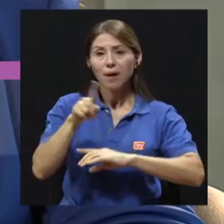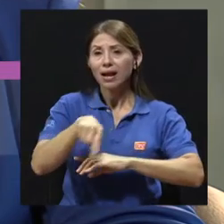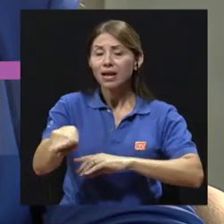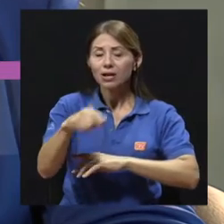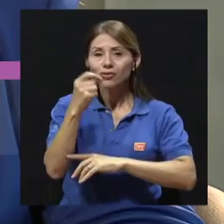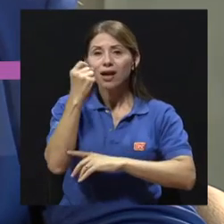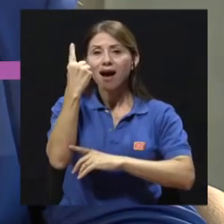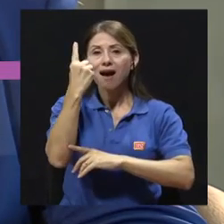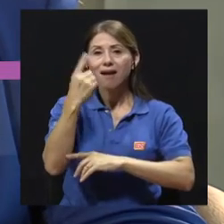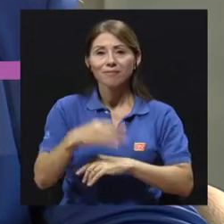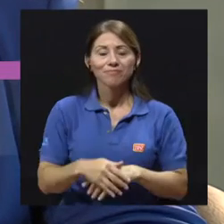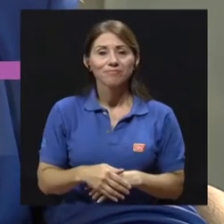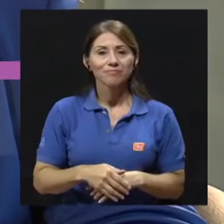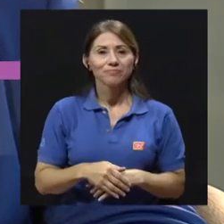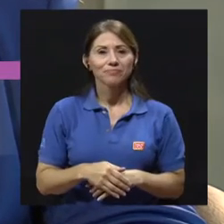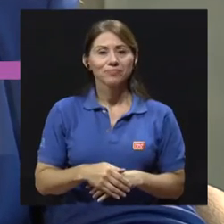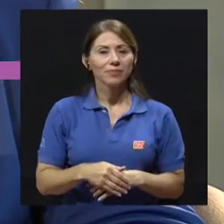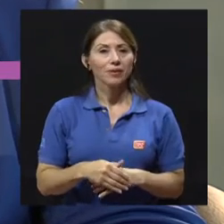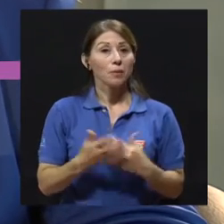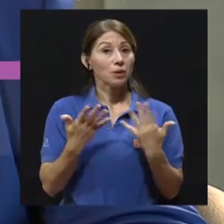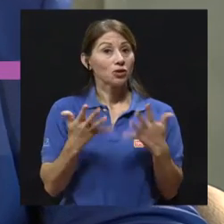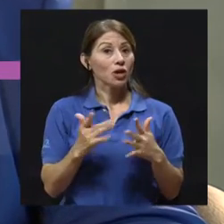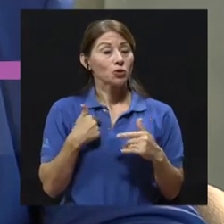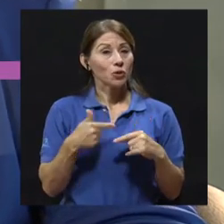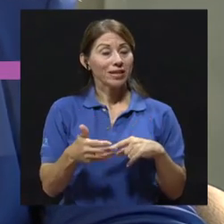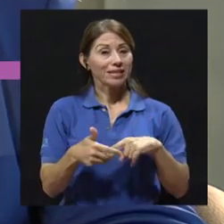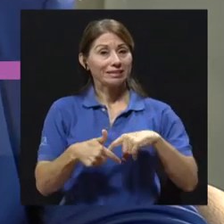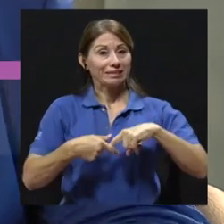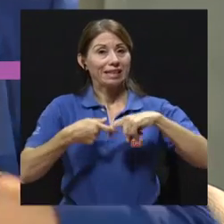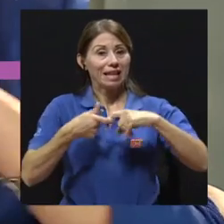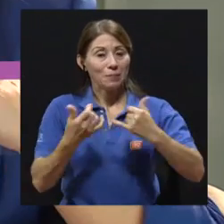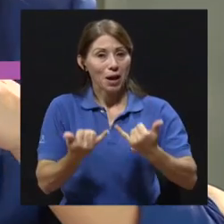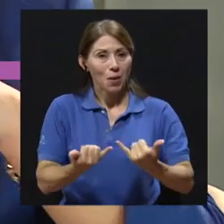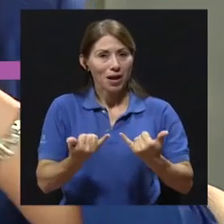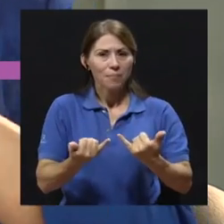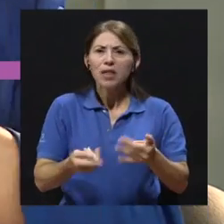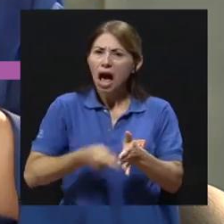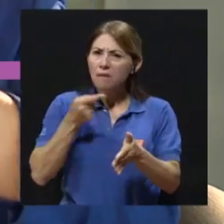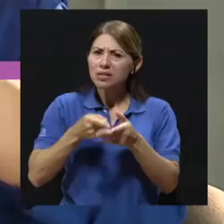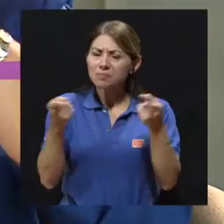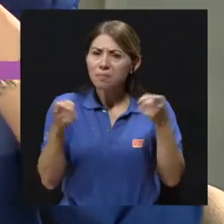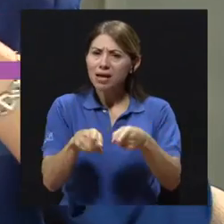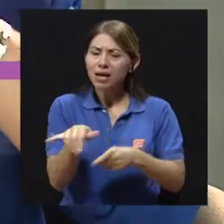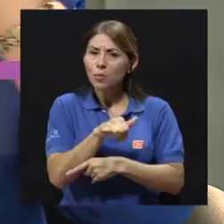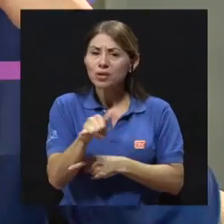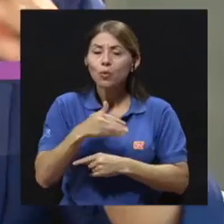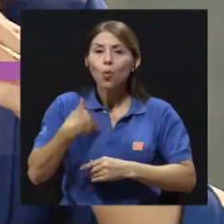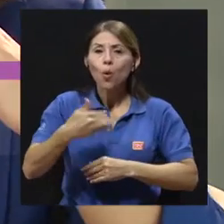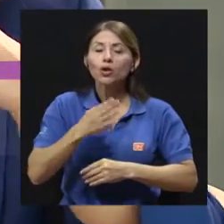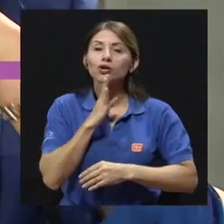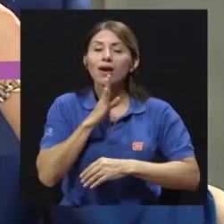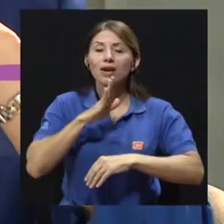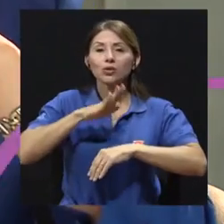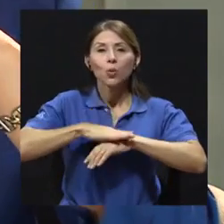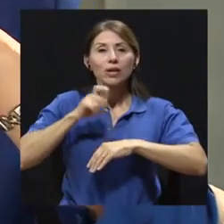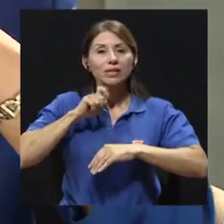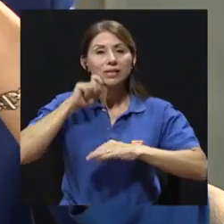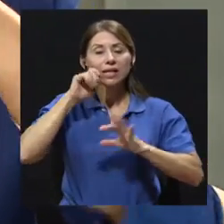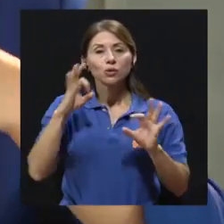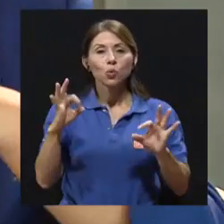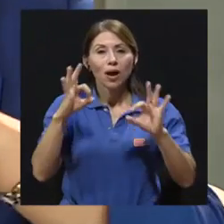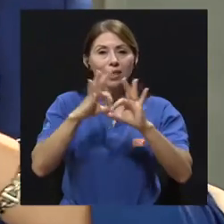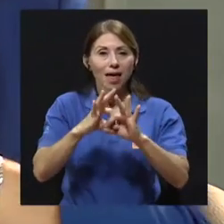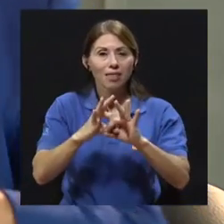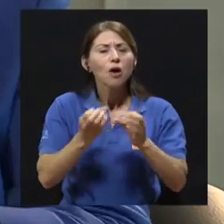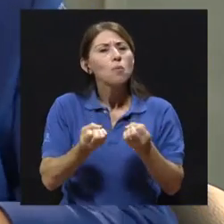solventar sus dudas. Yo quisiera detenerme en esto de las preguntas, porque muchas veces pasa lo mismo cuando se habla de tema o el abordaje de la sexualidad, me imagino, ¿verdad? Hay